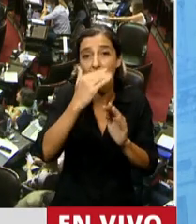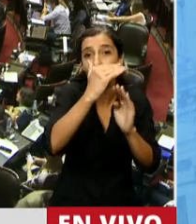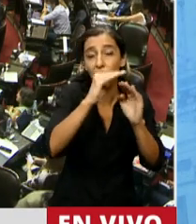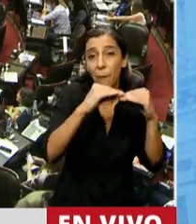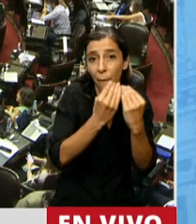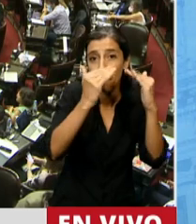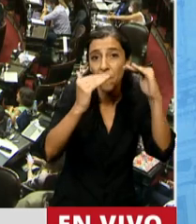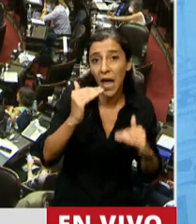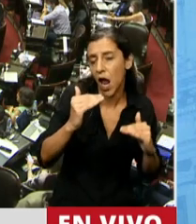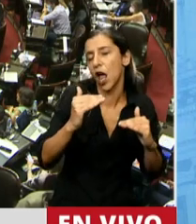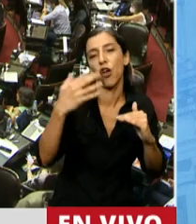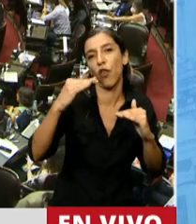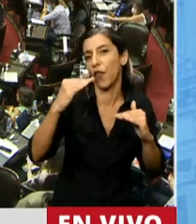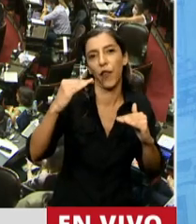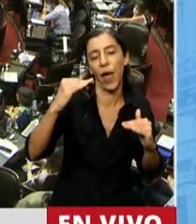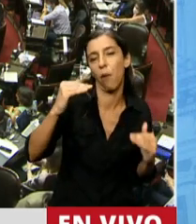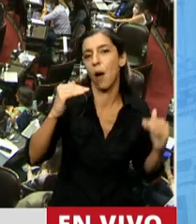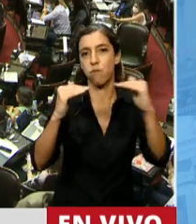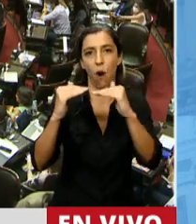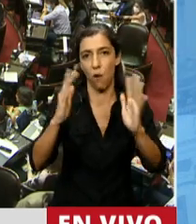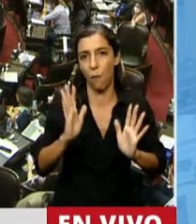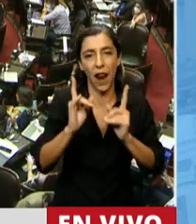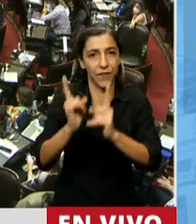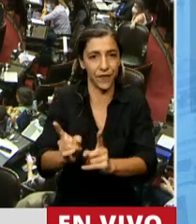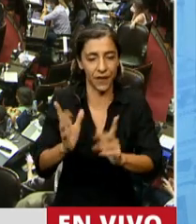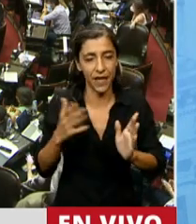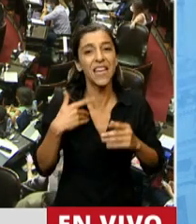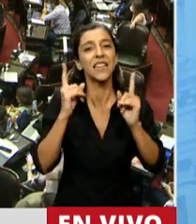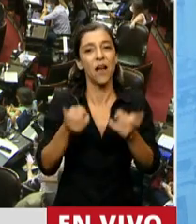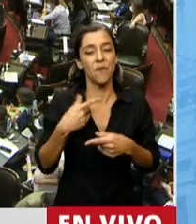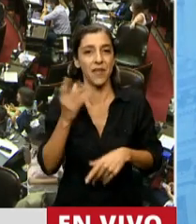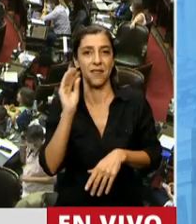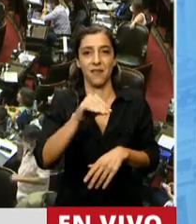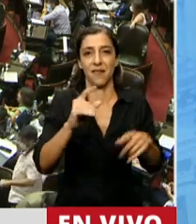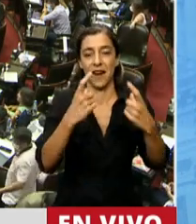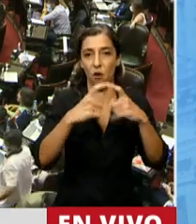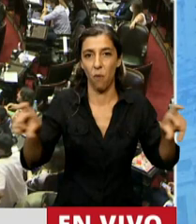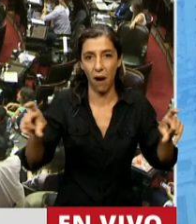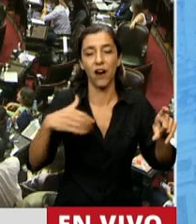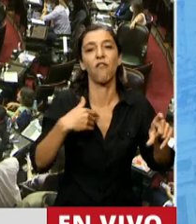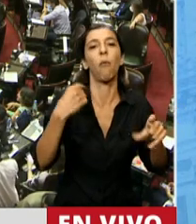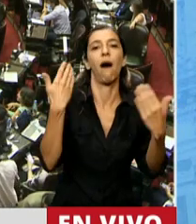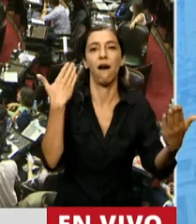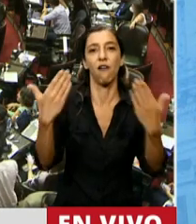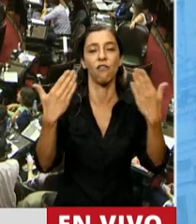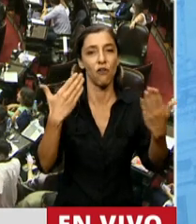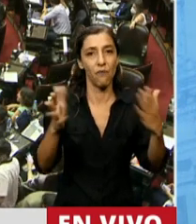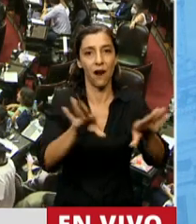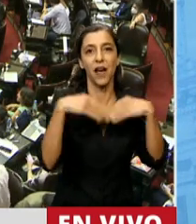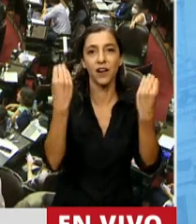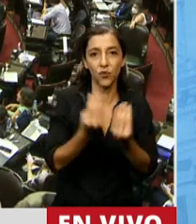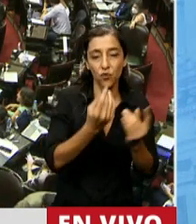agregue como párrafo cuarto del mismo artículo el siguiente texto. Se comparará el resultado del